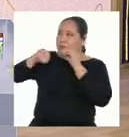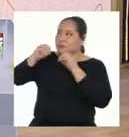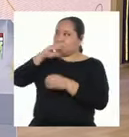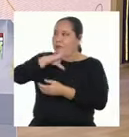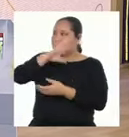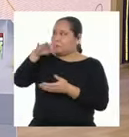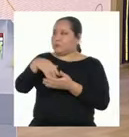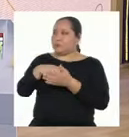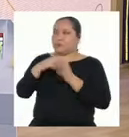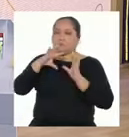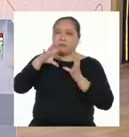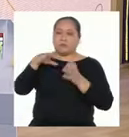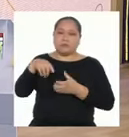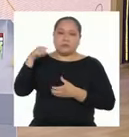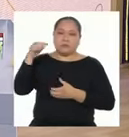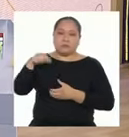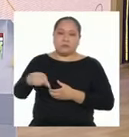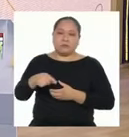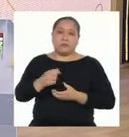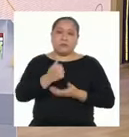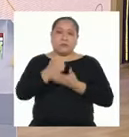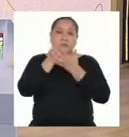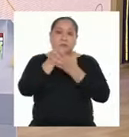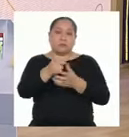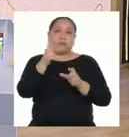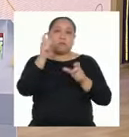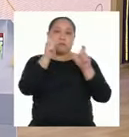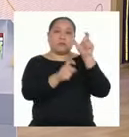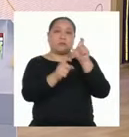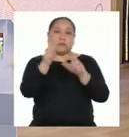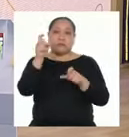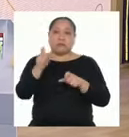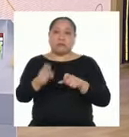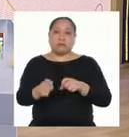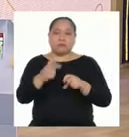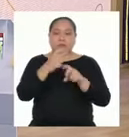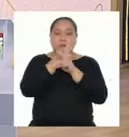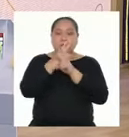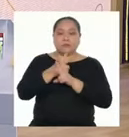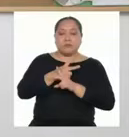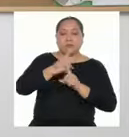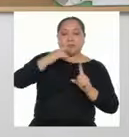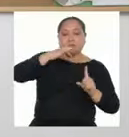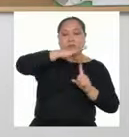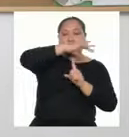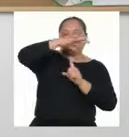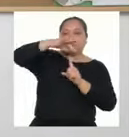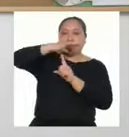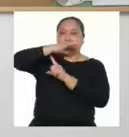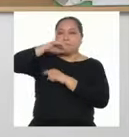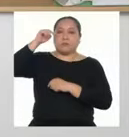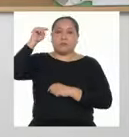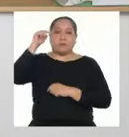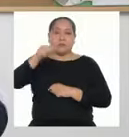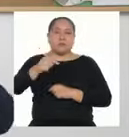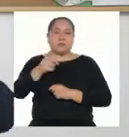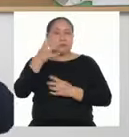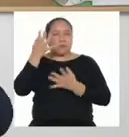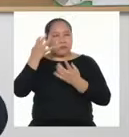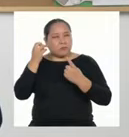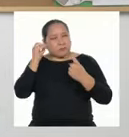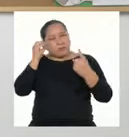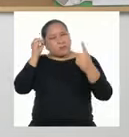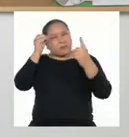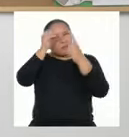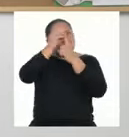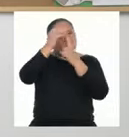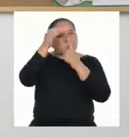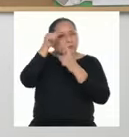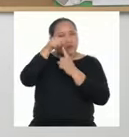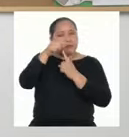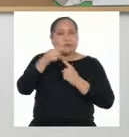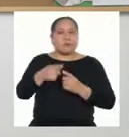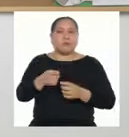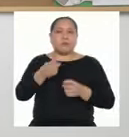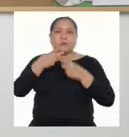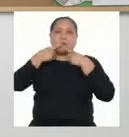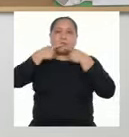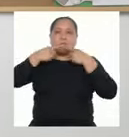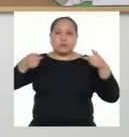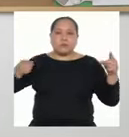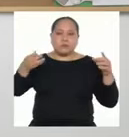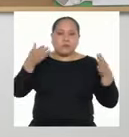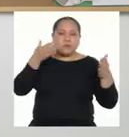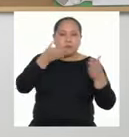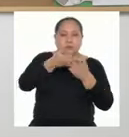generando efectos positivos en la población y un cuidado consciente del ecosistema. Lo que se busca es que el mensaje impacte